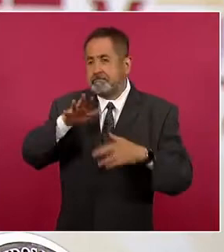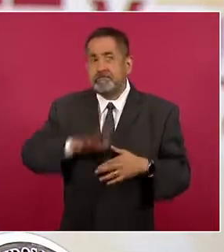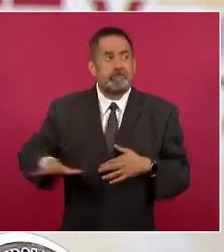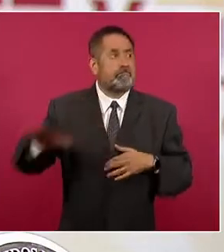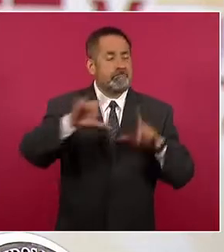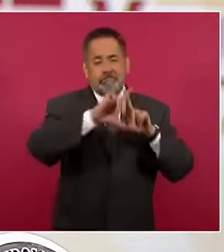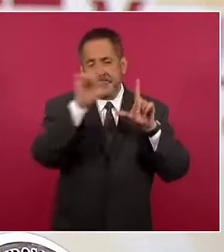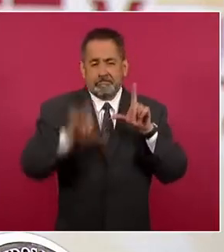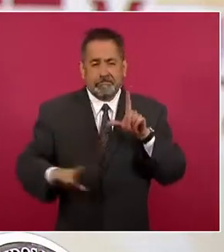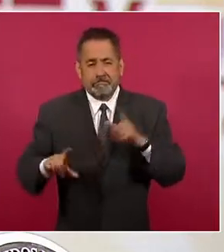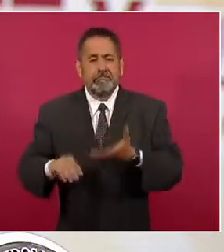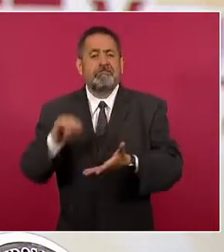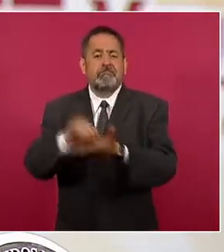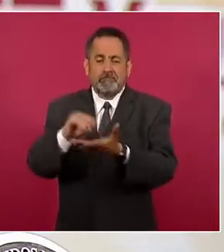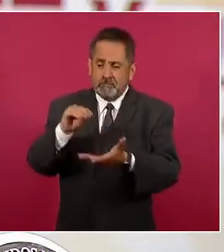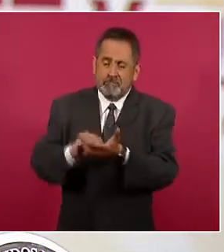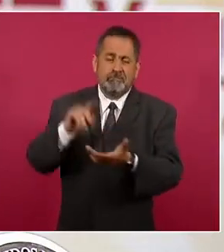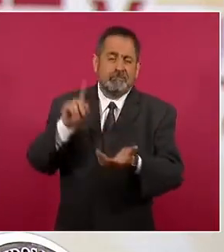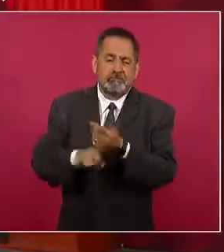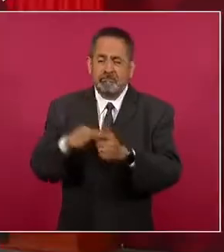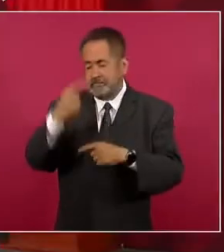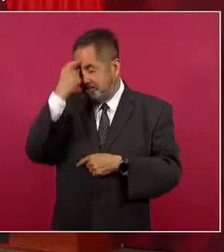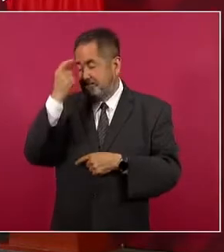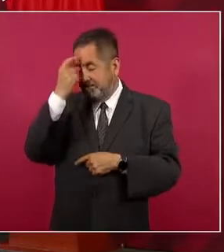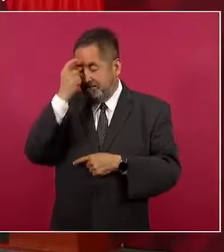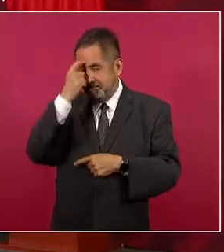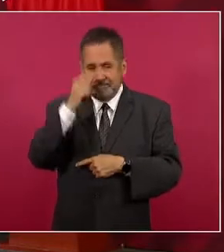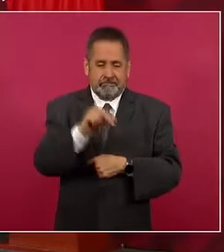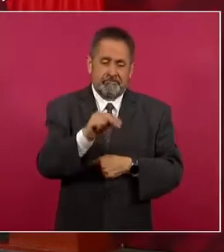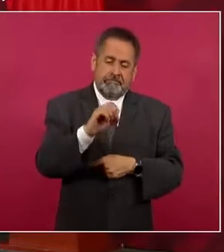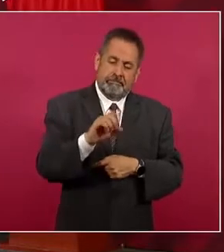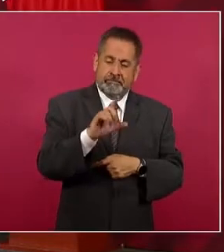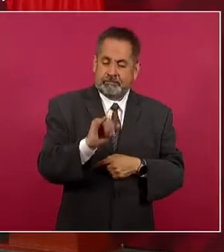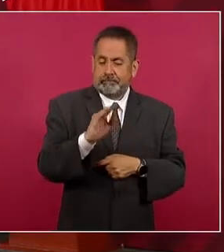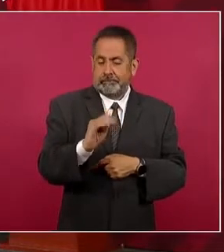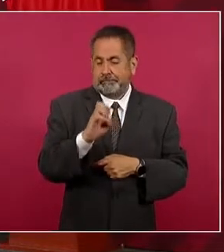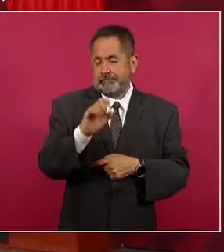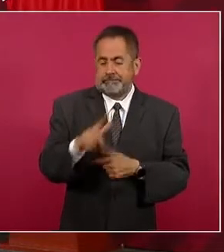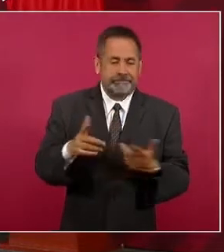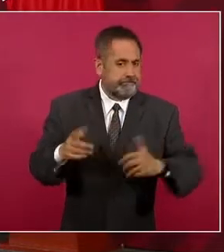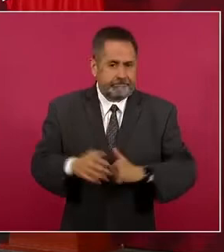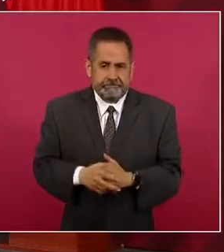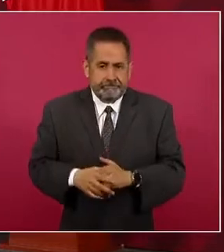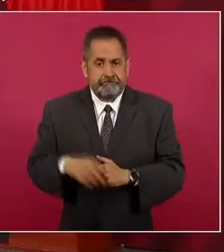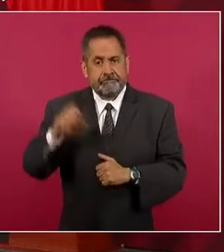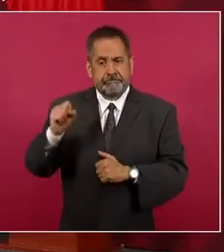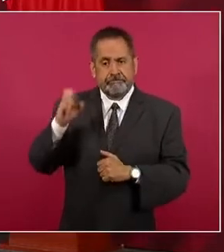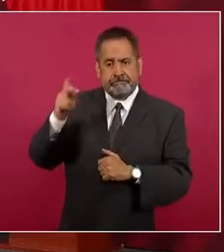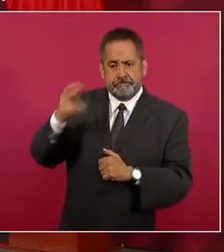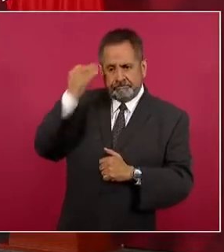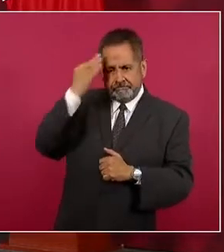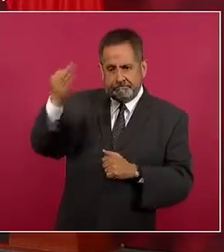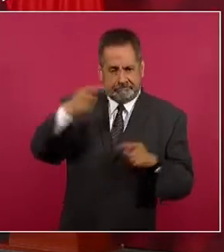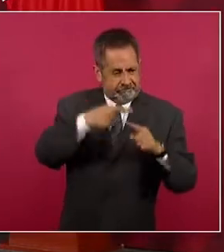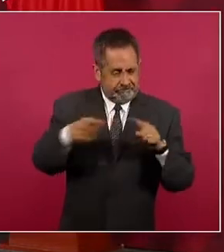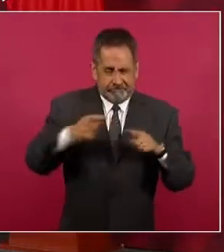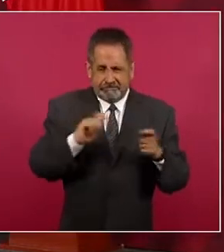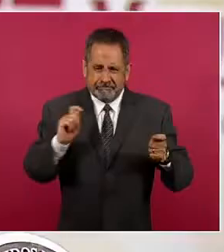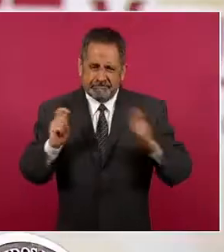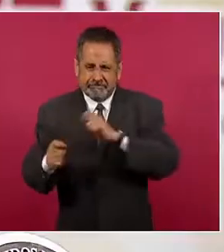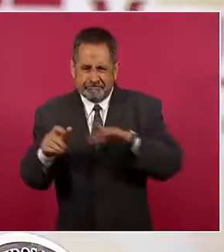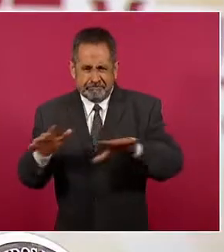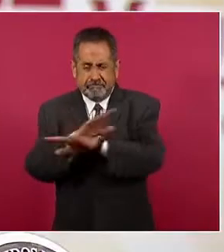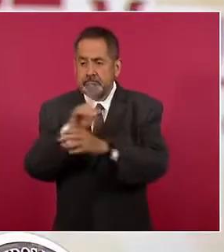país, continúan con un modelo educativo neoliberal. Sin duda, tanto la SEP en este periodo de transformación, algunos